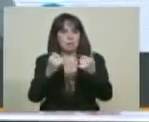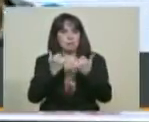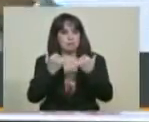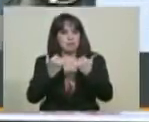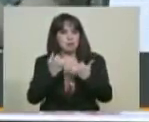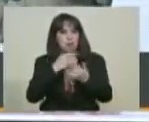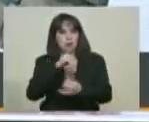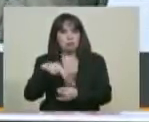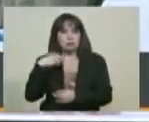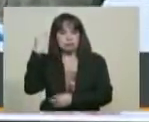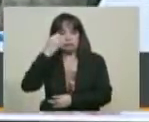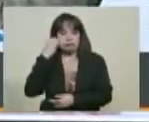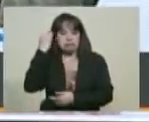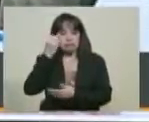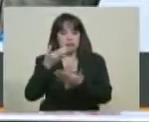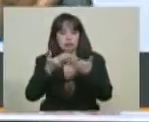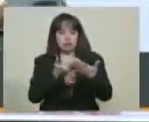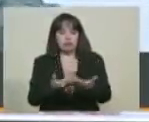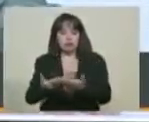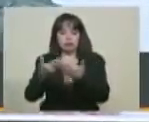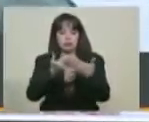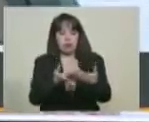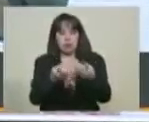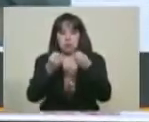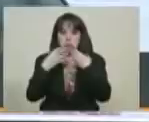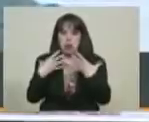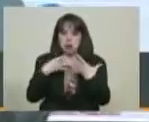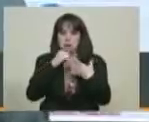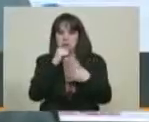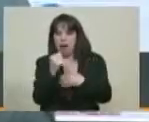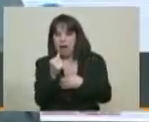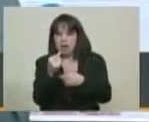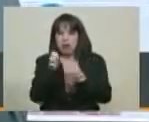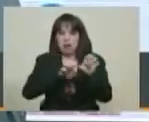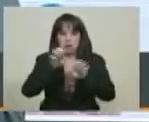Lo hemos estudiado, su pertinencia, su utilidad, su